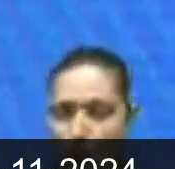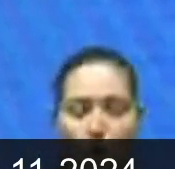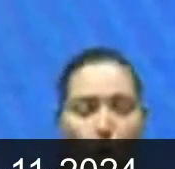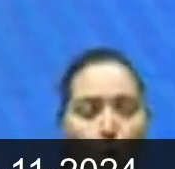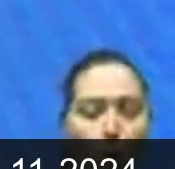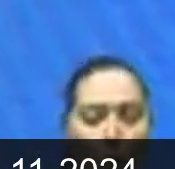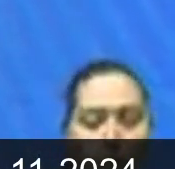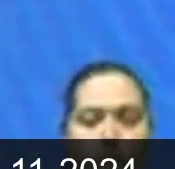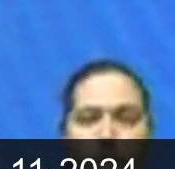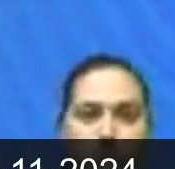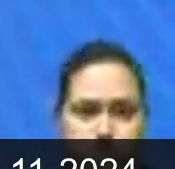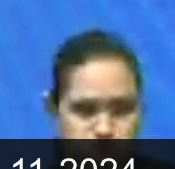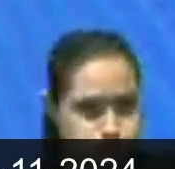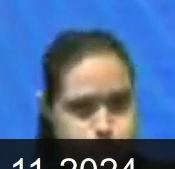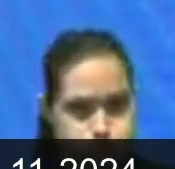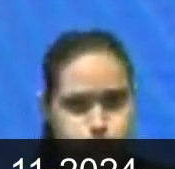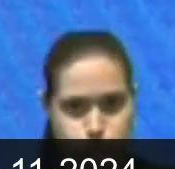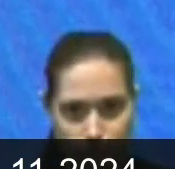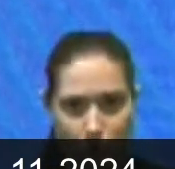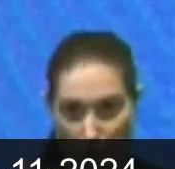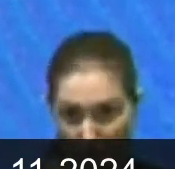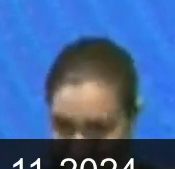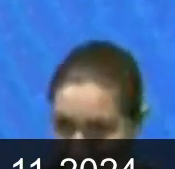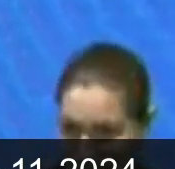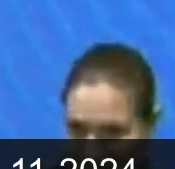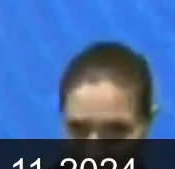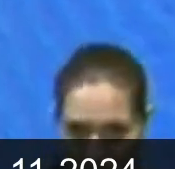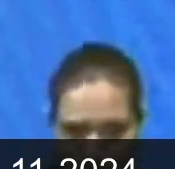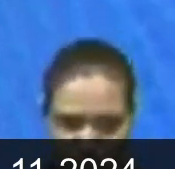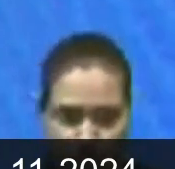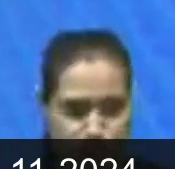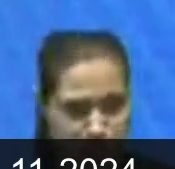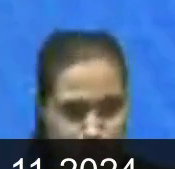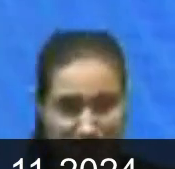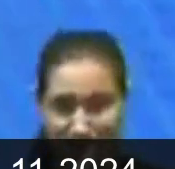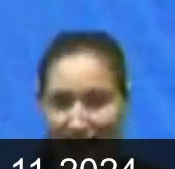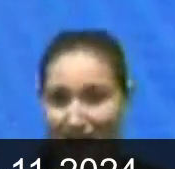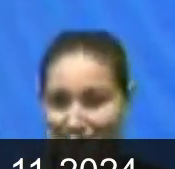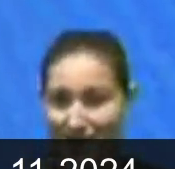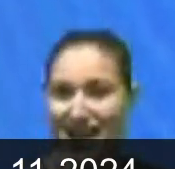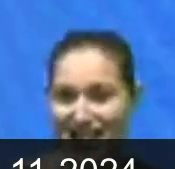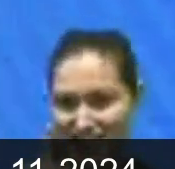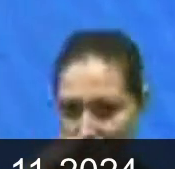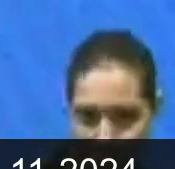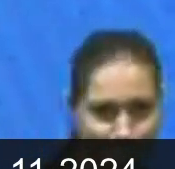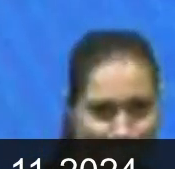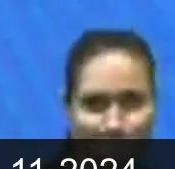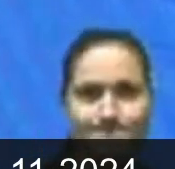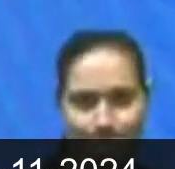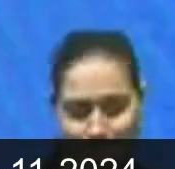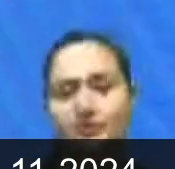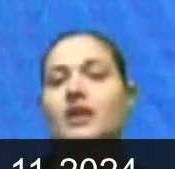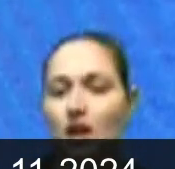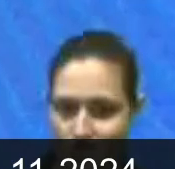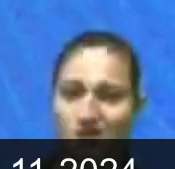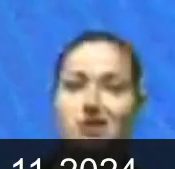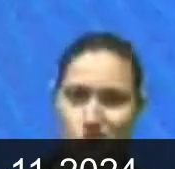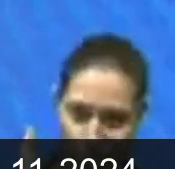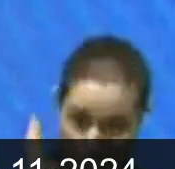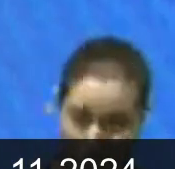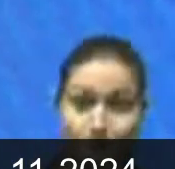la tormenta Rafael, se desplace más hacia el noroeste, pues irá arrastrando su campo nuboso y